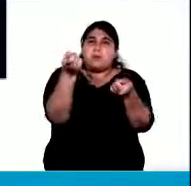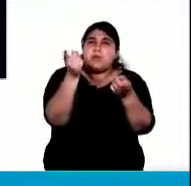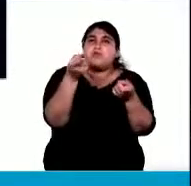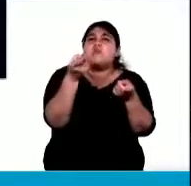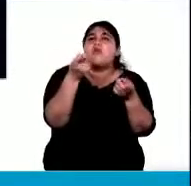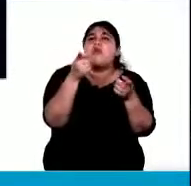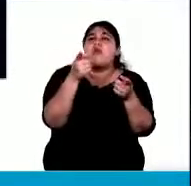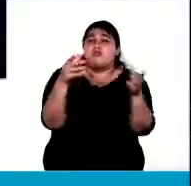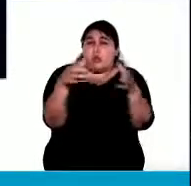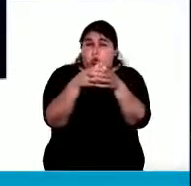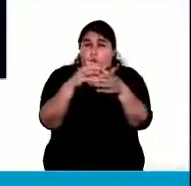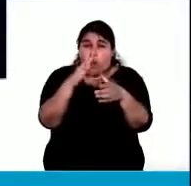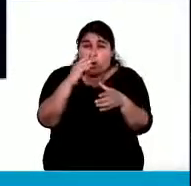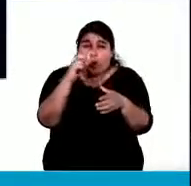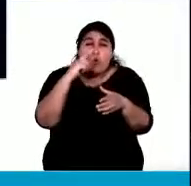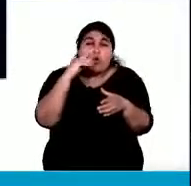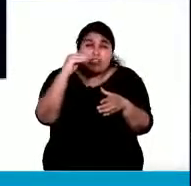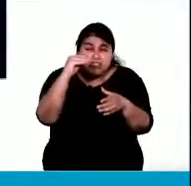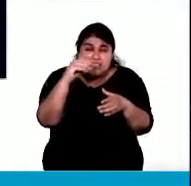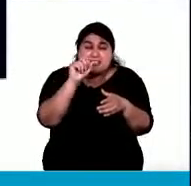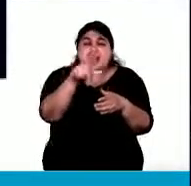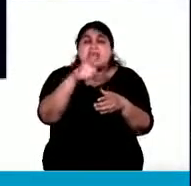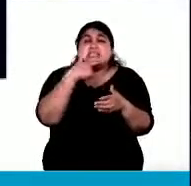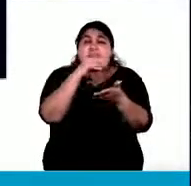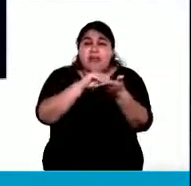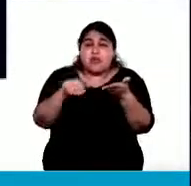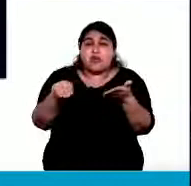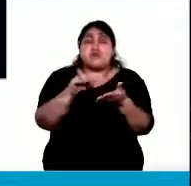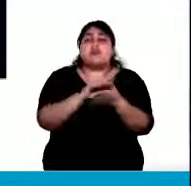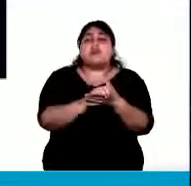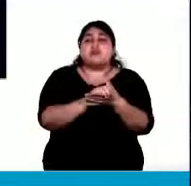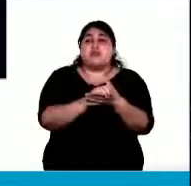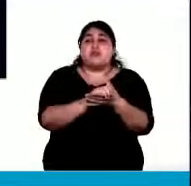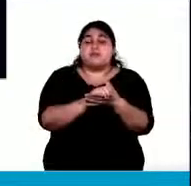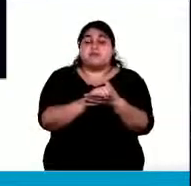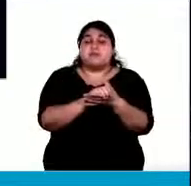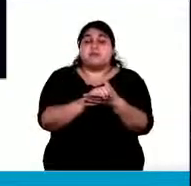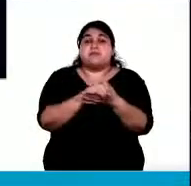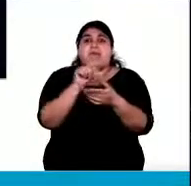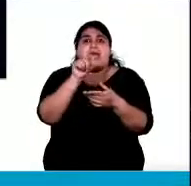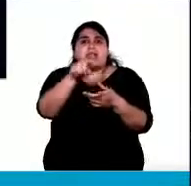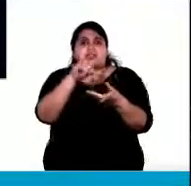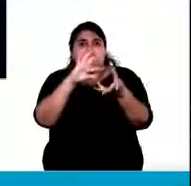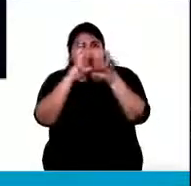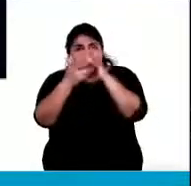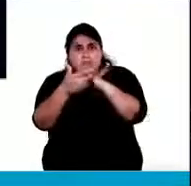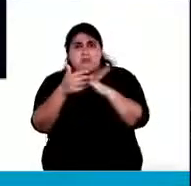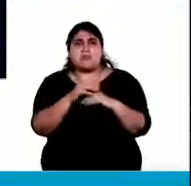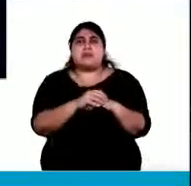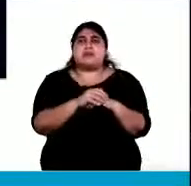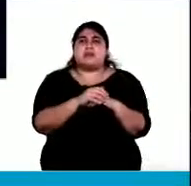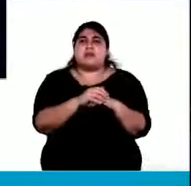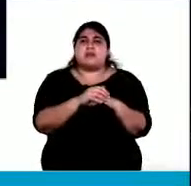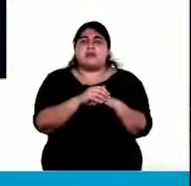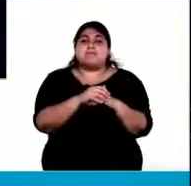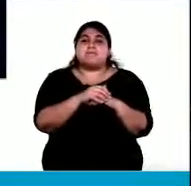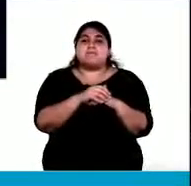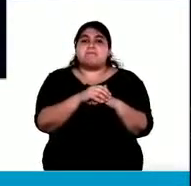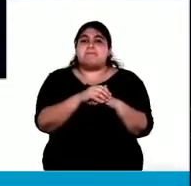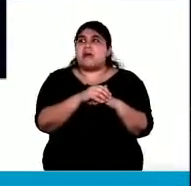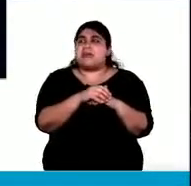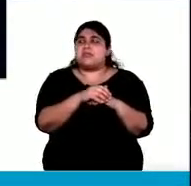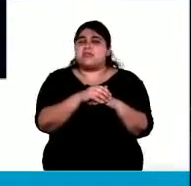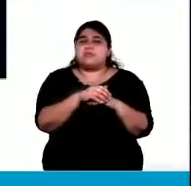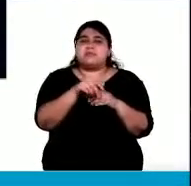Esteban Bullrich. Esteban Bullrich, senador por la provincia de Buenos Aires, es parte del espacio de Juntos por el Cambio, porque